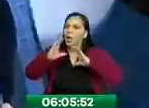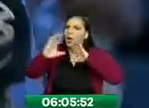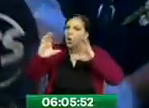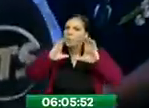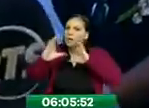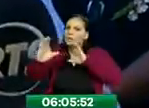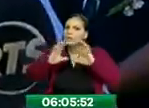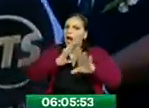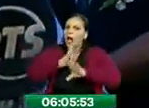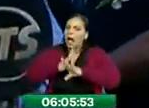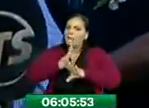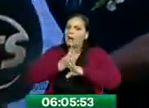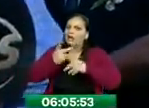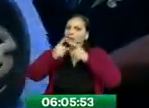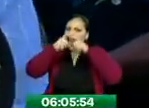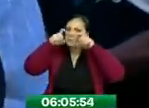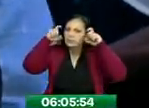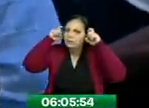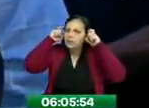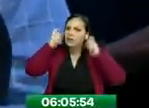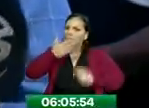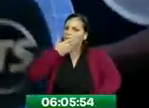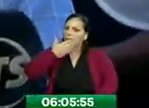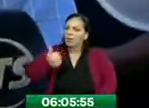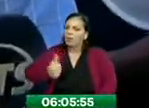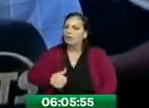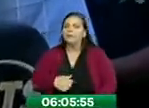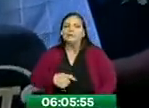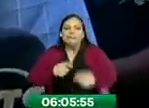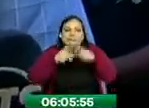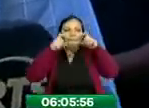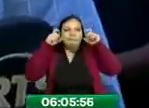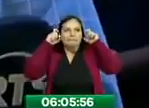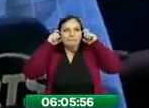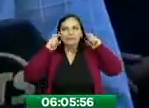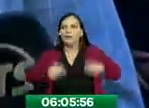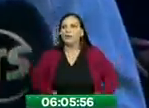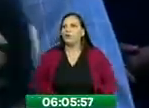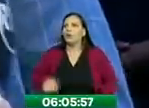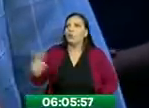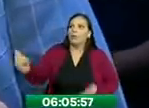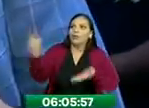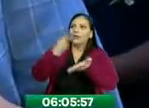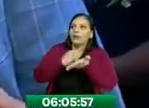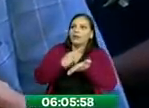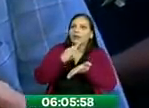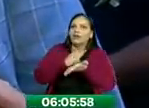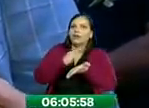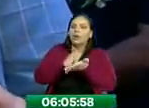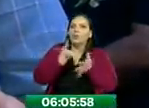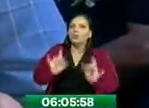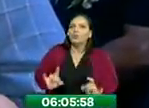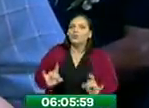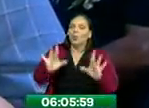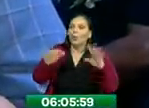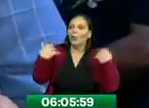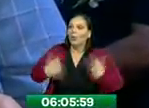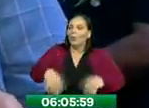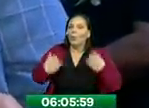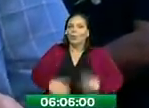No, es que no puedo estar. Estimado Lenín, sí. Coméntenos, ¿alcanzó a llegar justo a tiempo a Guayaquil, Ecuador, no? Bueno, hacer una escala en